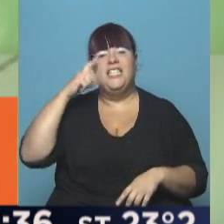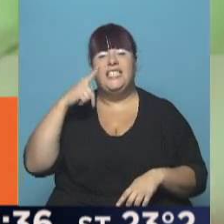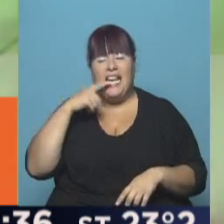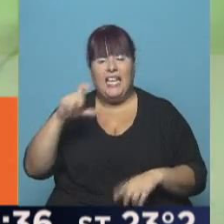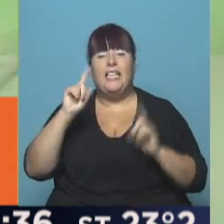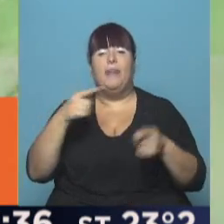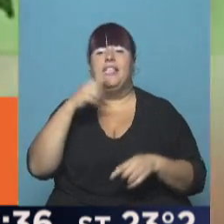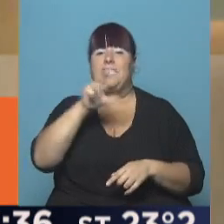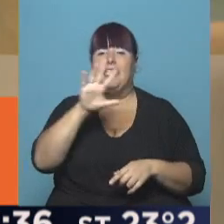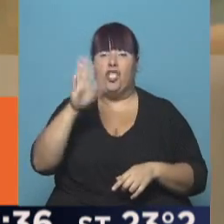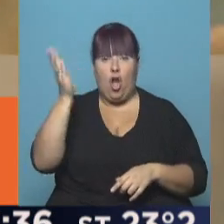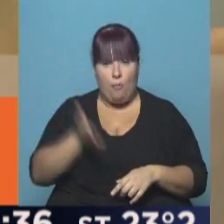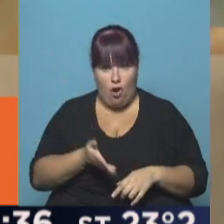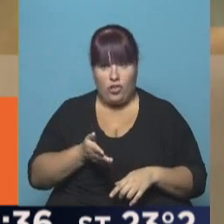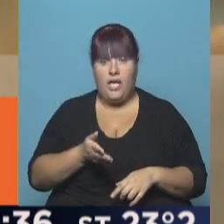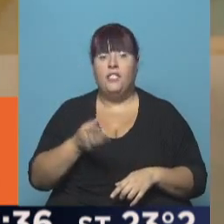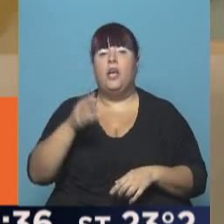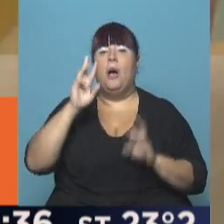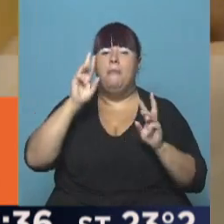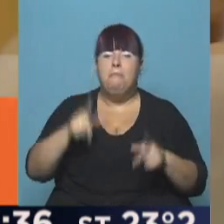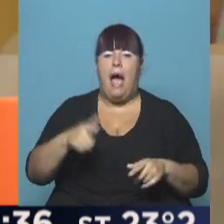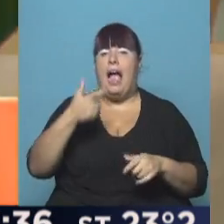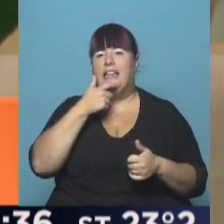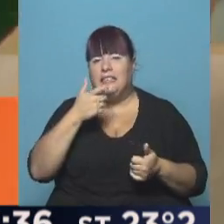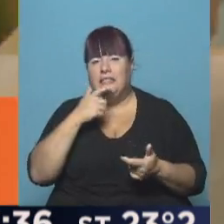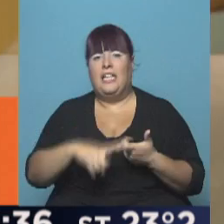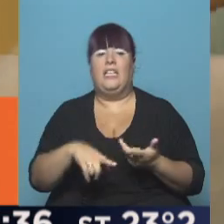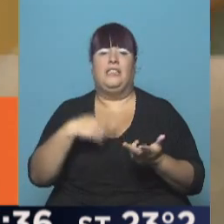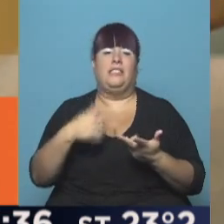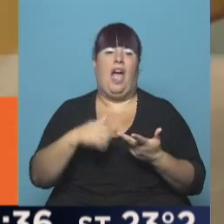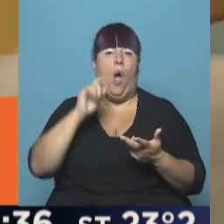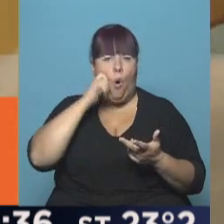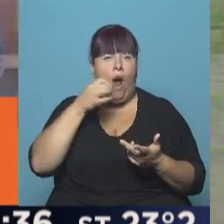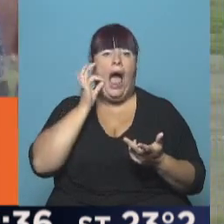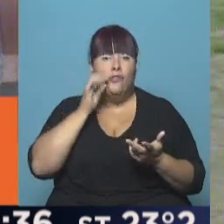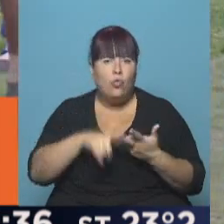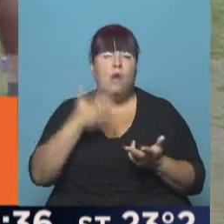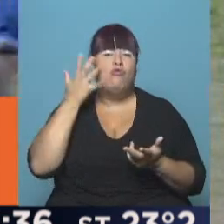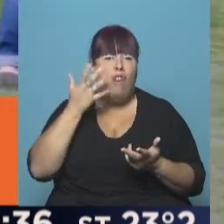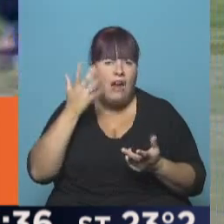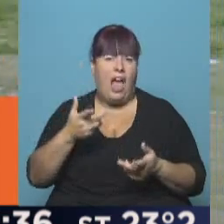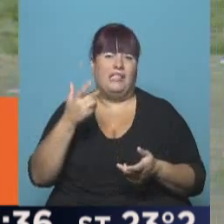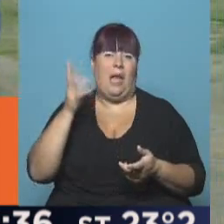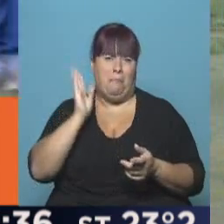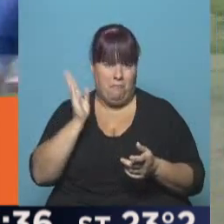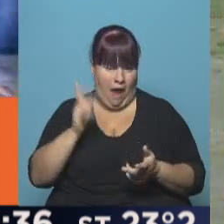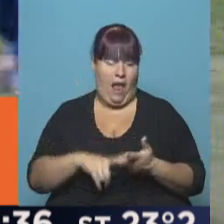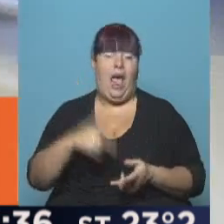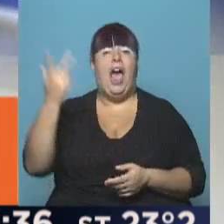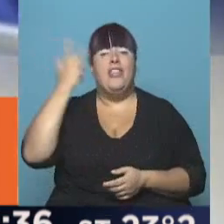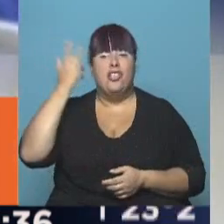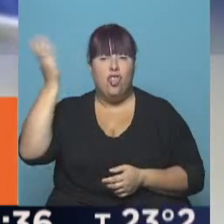también indica que el 35 por ciento recibe panificados galletitas en ricos en azúcares y grasas saturadas un